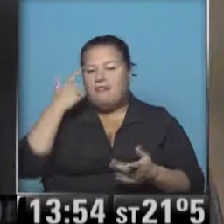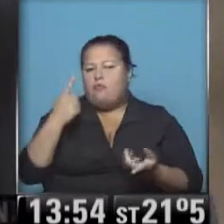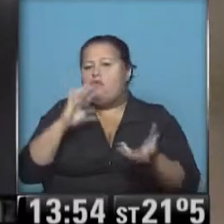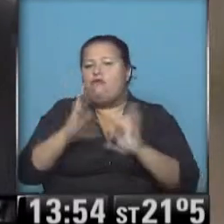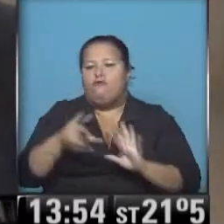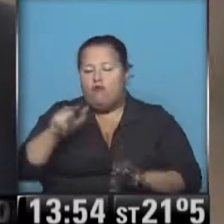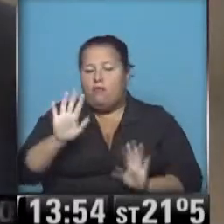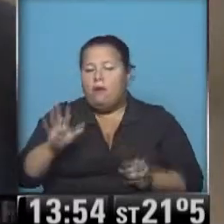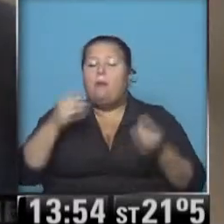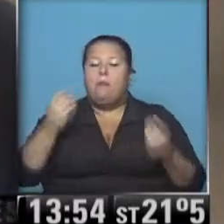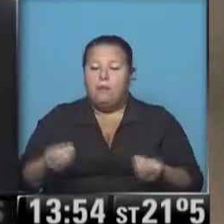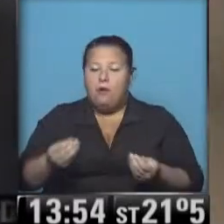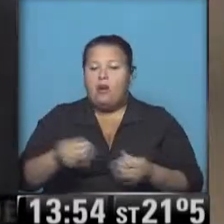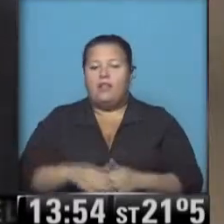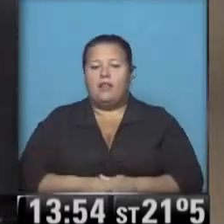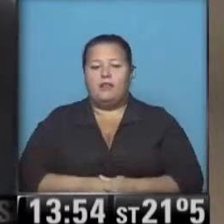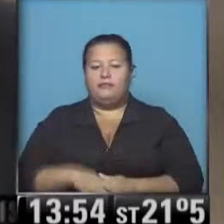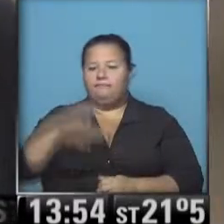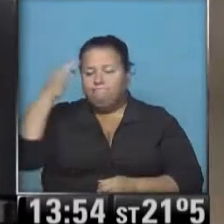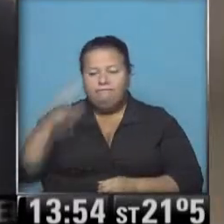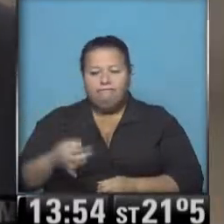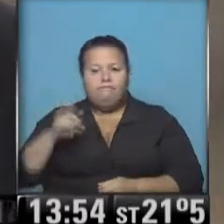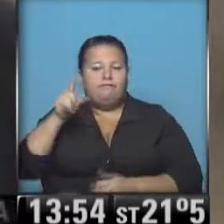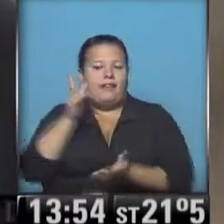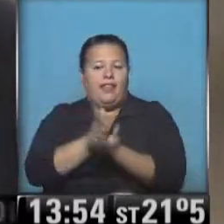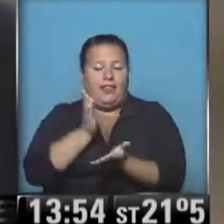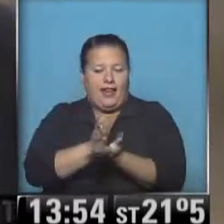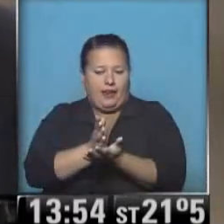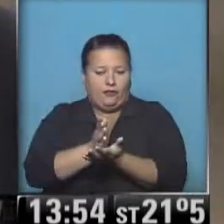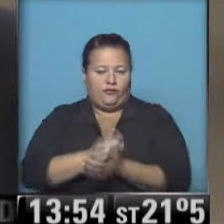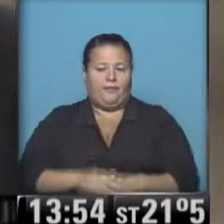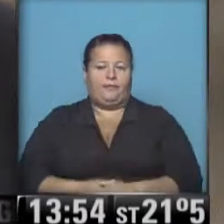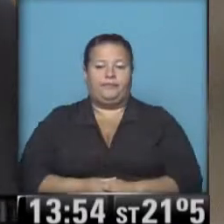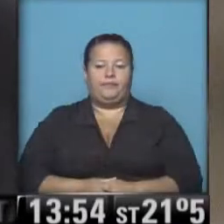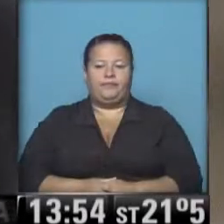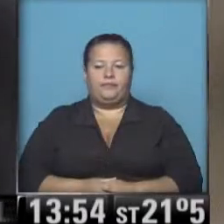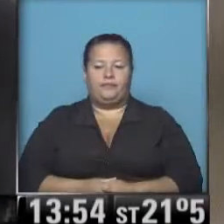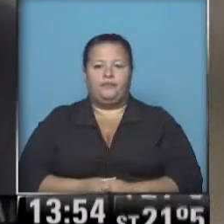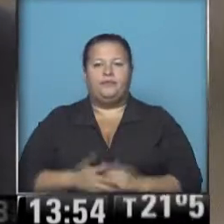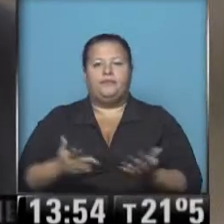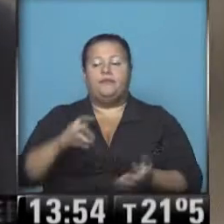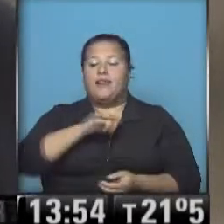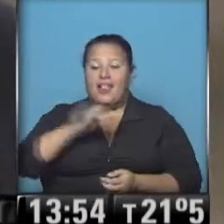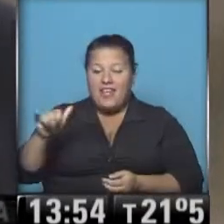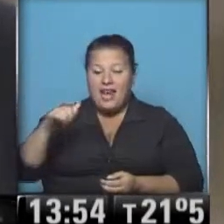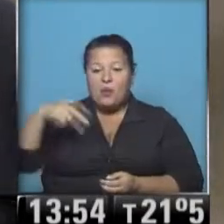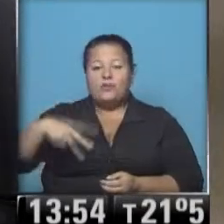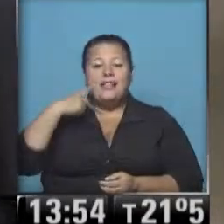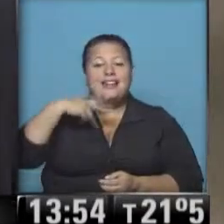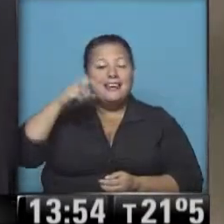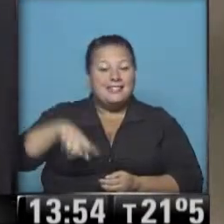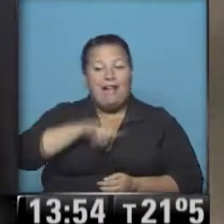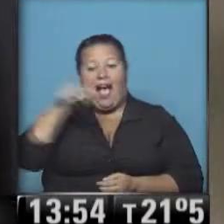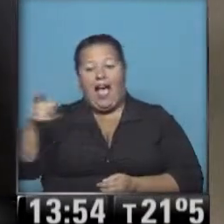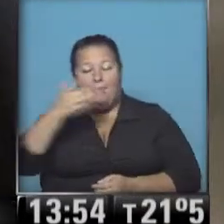en este caso porque corresponde absolutamente a derecho y este la denuncia de nisman ya